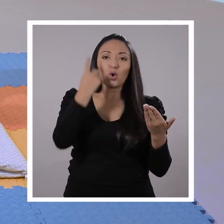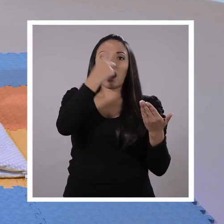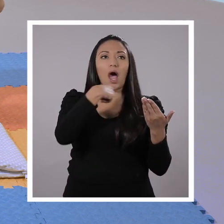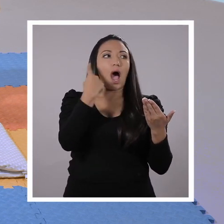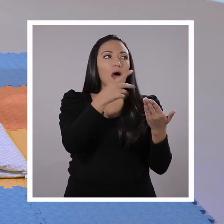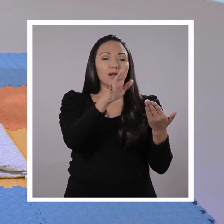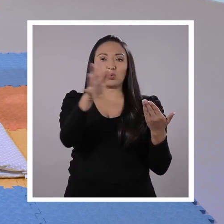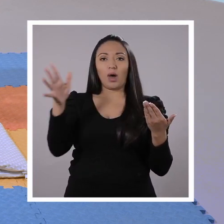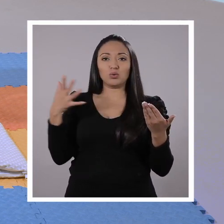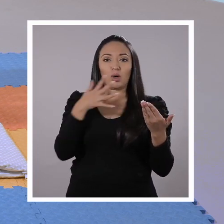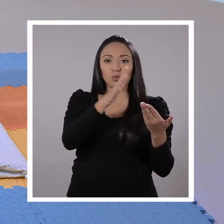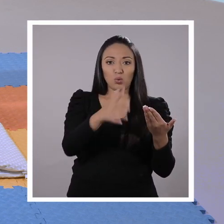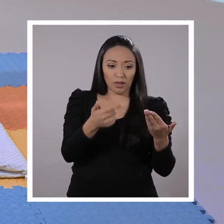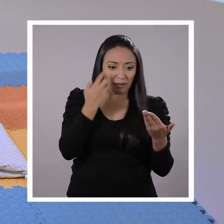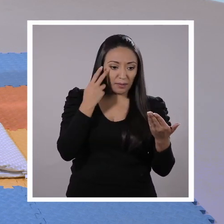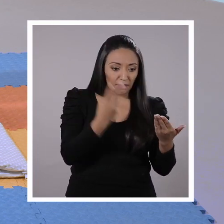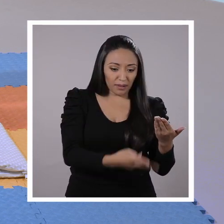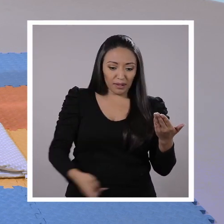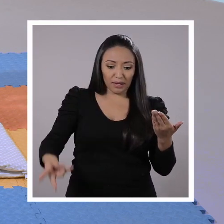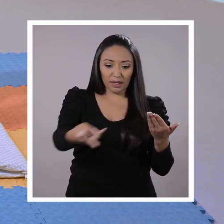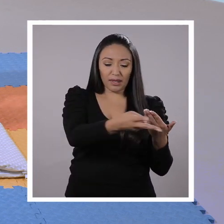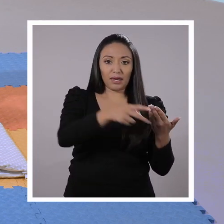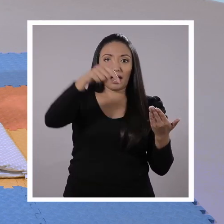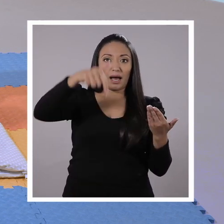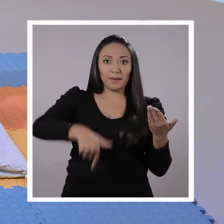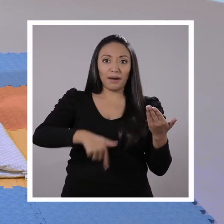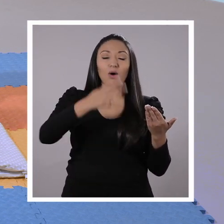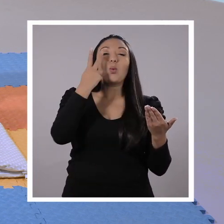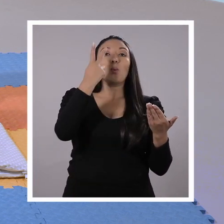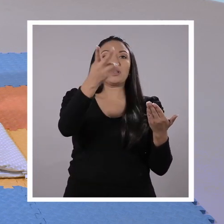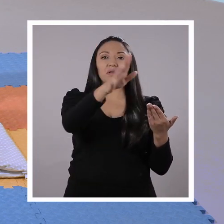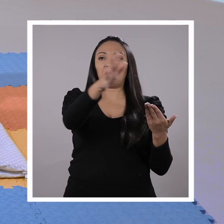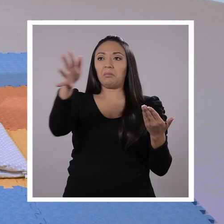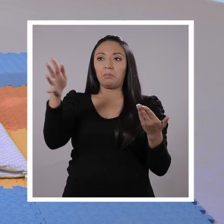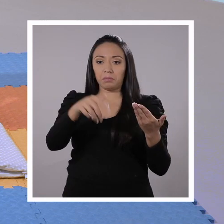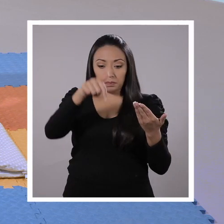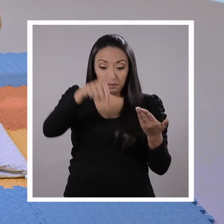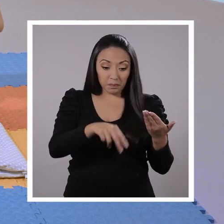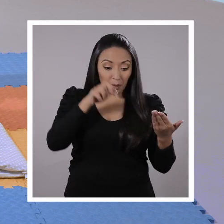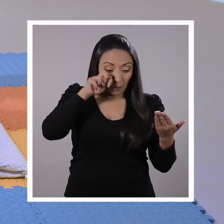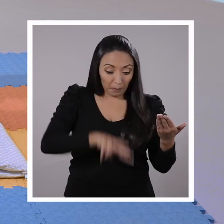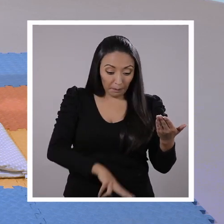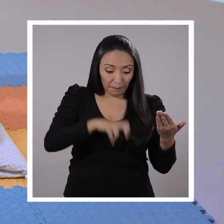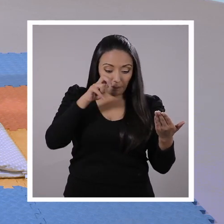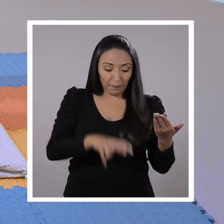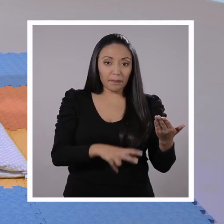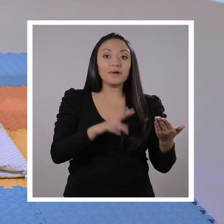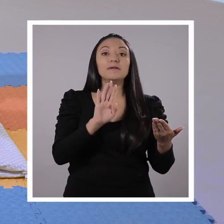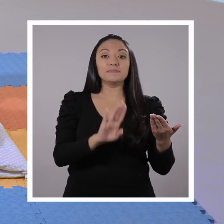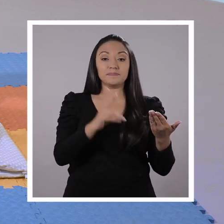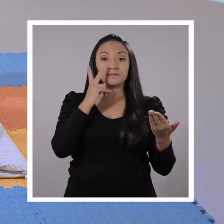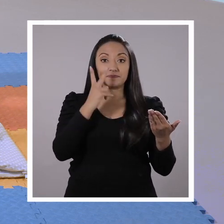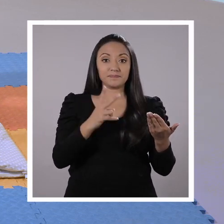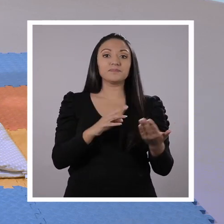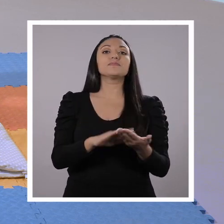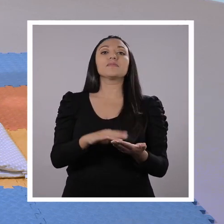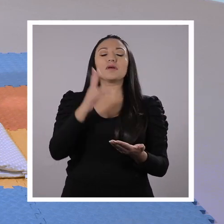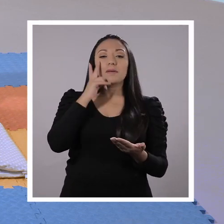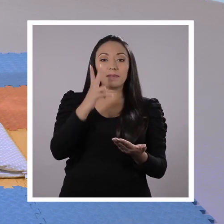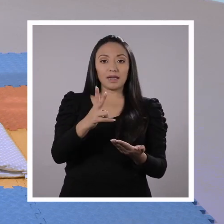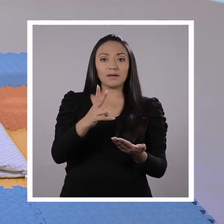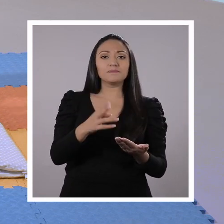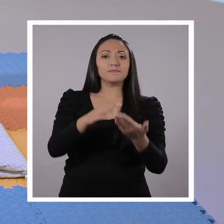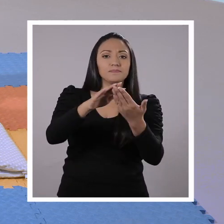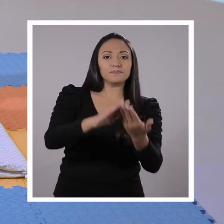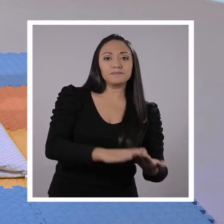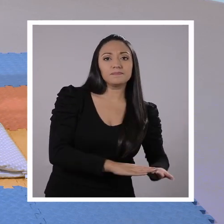No es el rostro de la persona que me carga, ni ver hacia el frente, sino es como ver hacia el frente, pero también como hacia abajo,